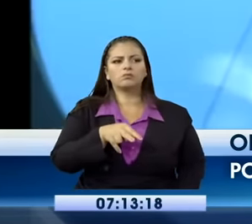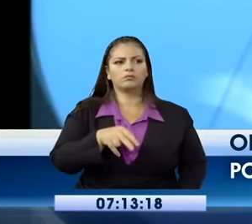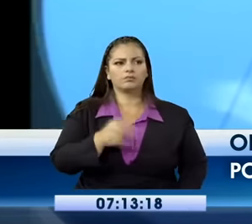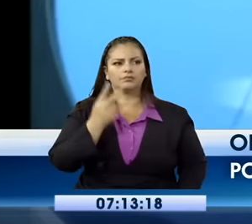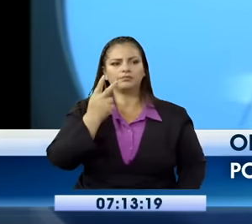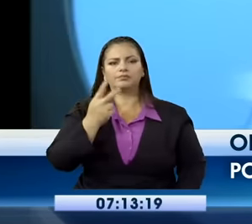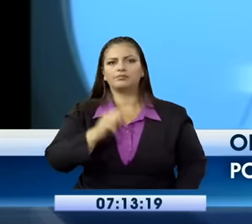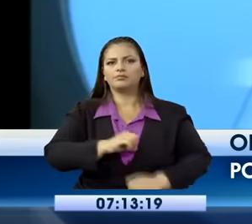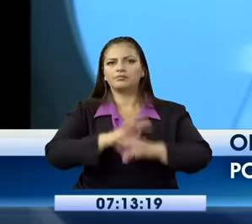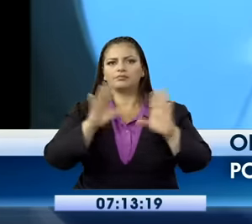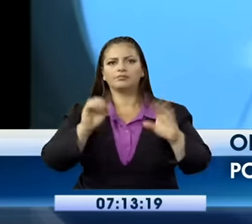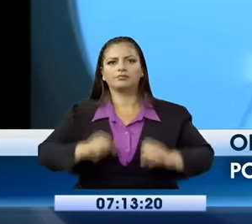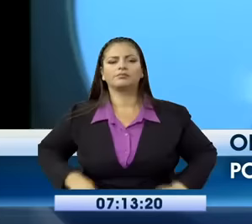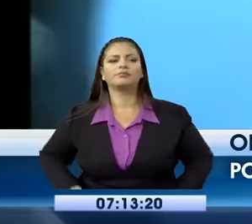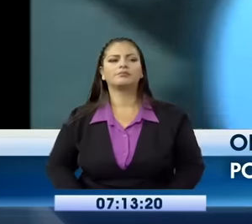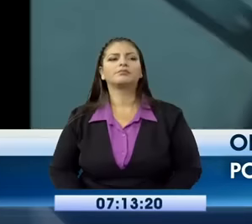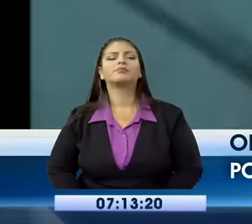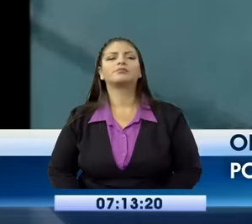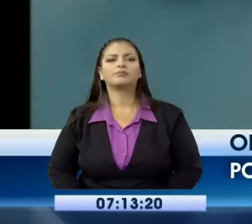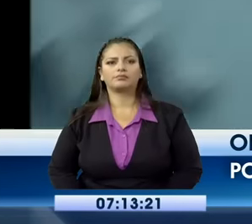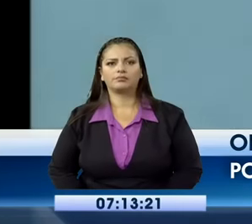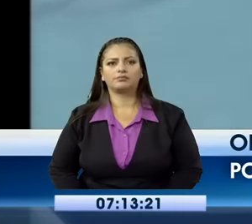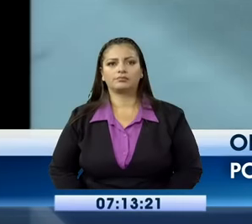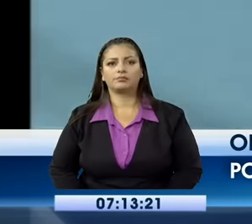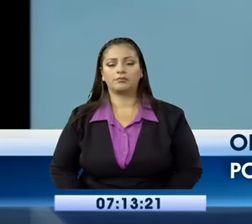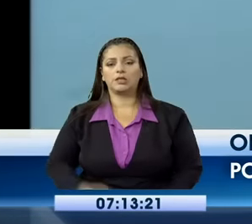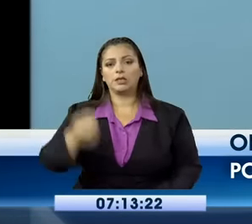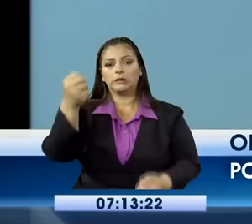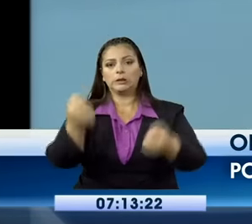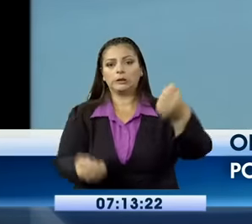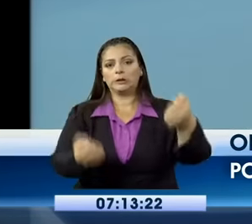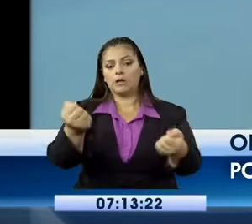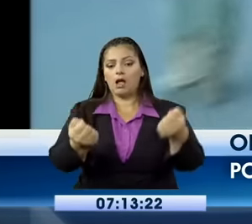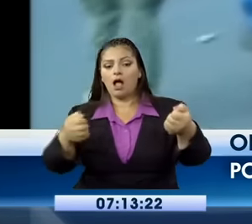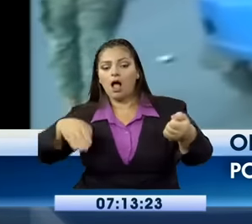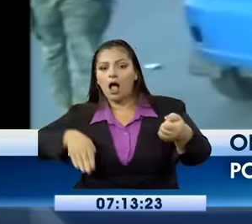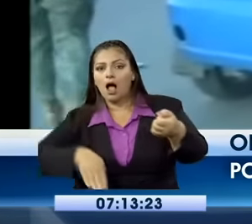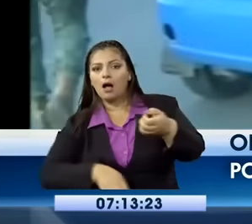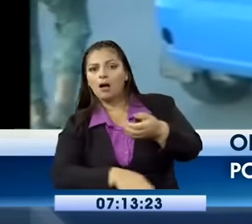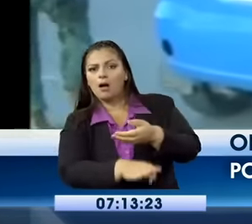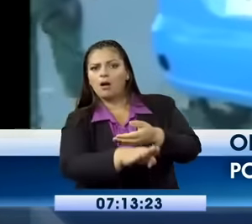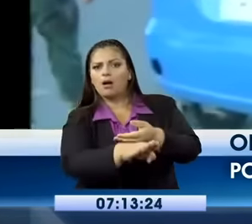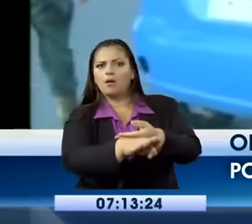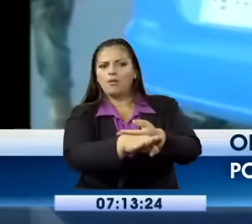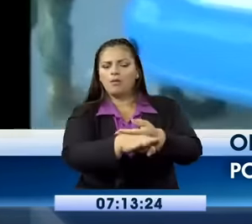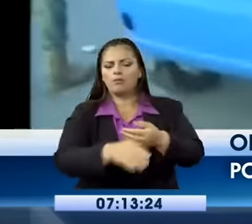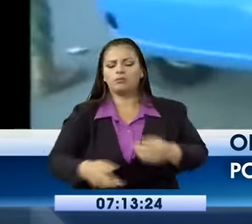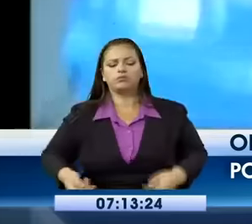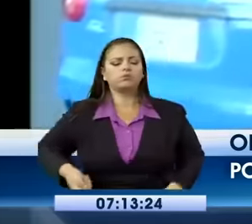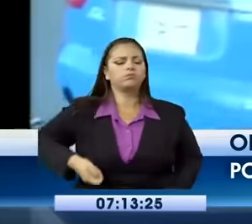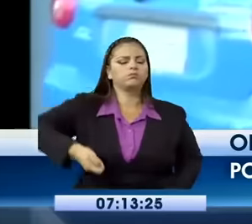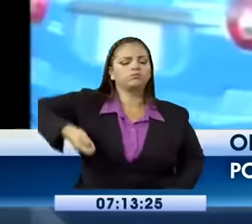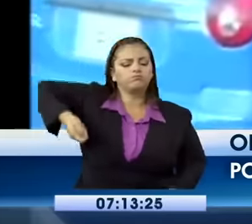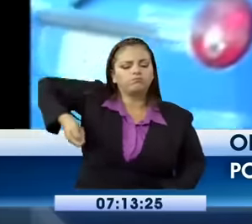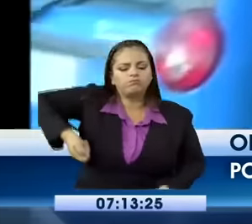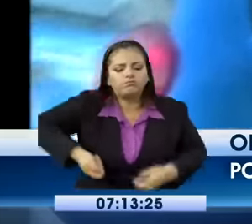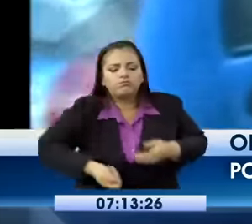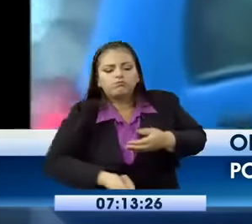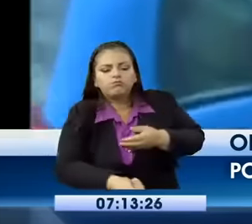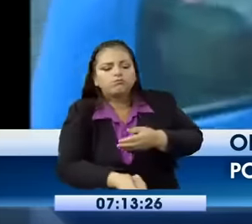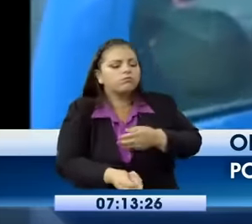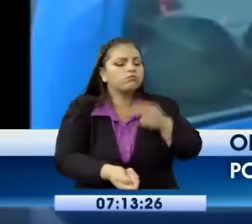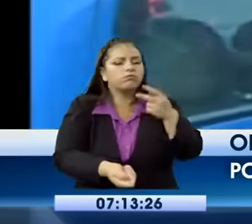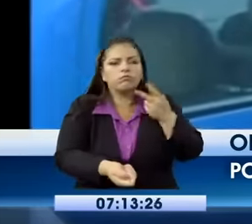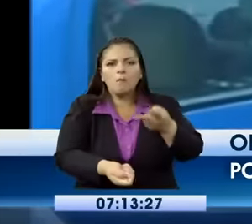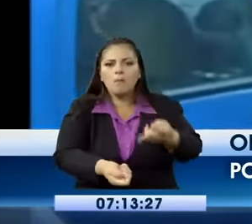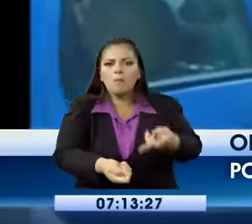me están viendo en este momento para percatarse Si de repente se está camuflando bloques de droga o armas de